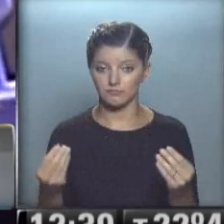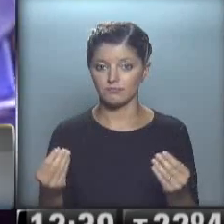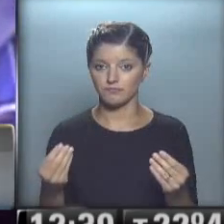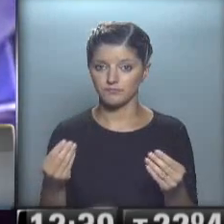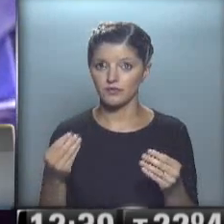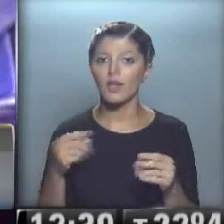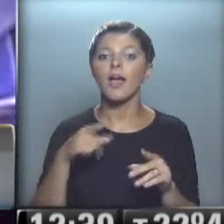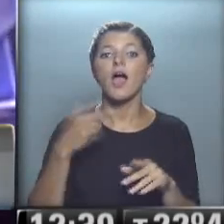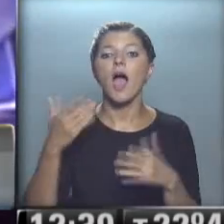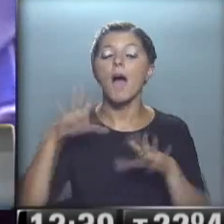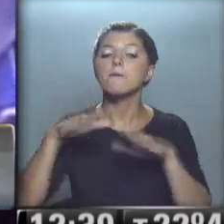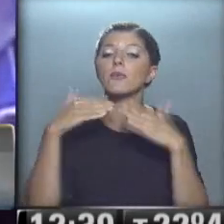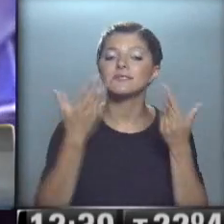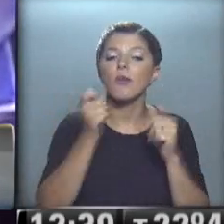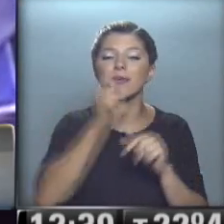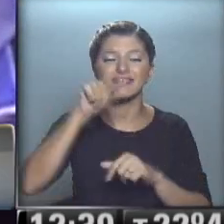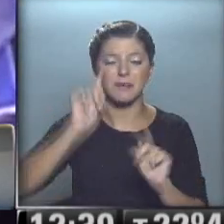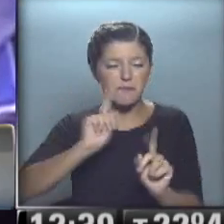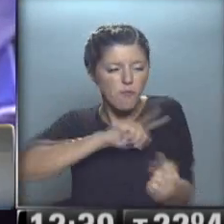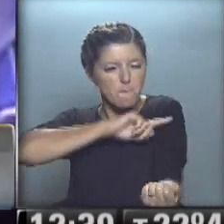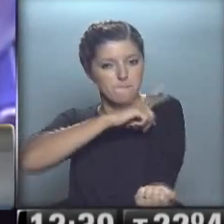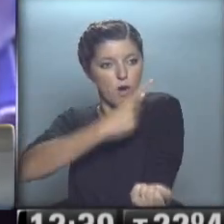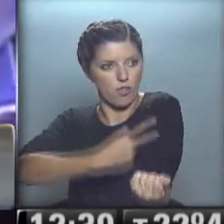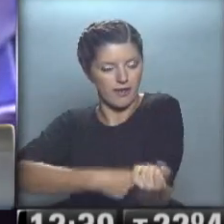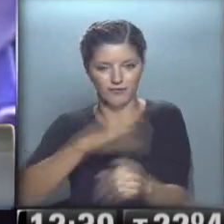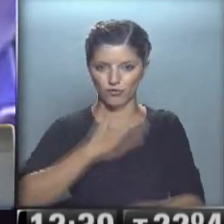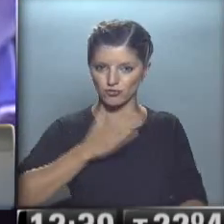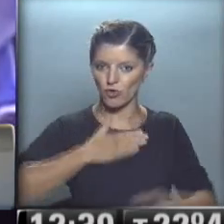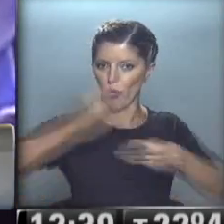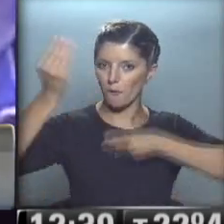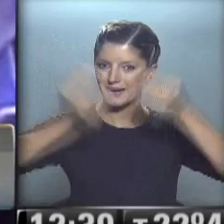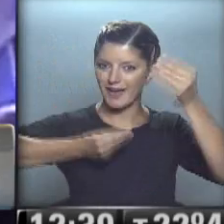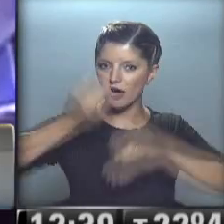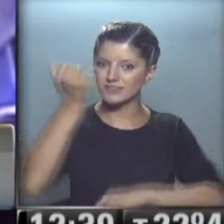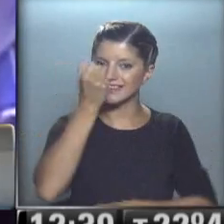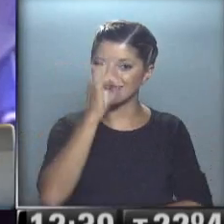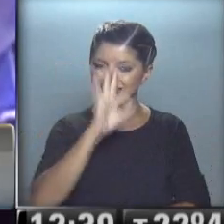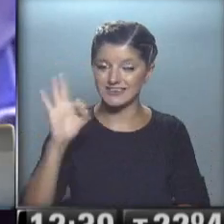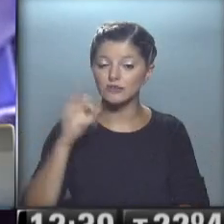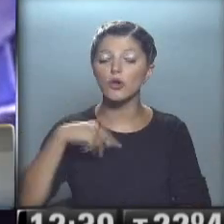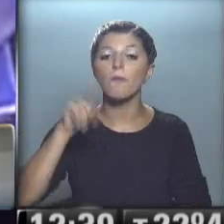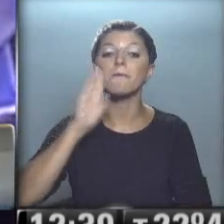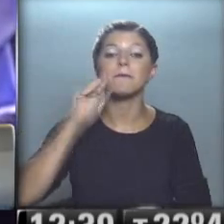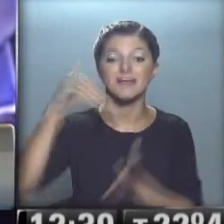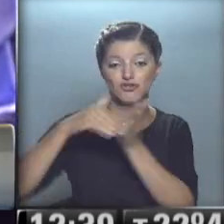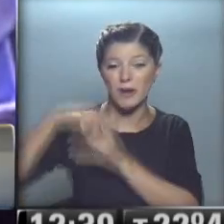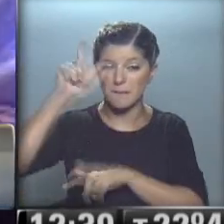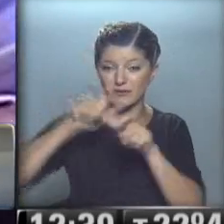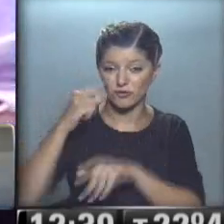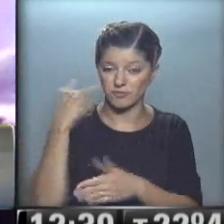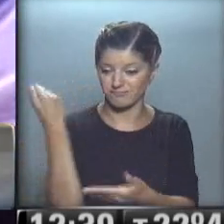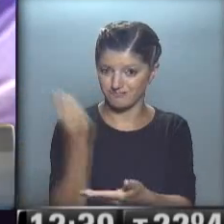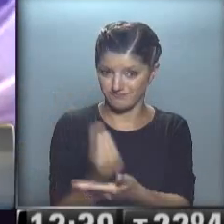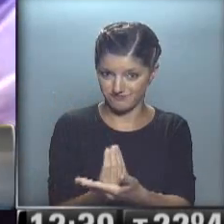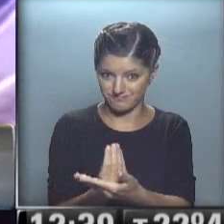que muchos han mencionado ese poder que tenemos como mercado de 600 millones de habitantes